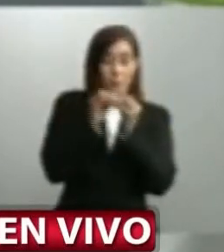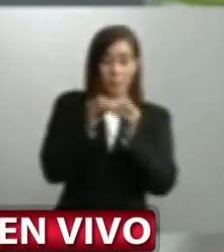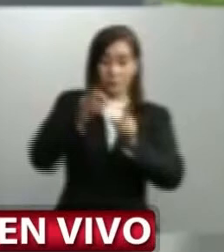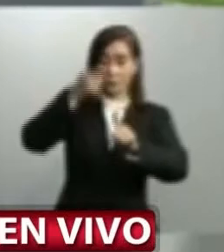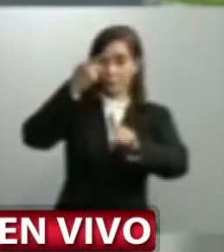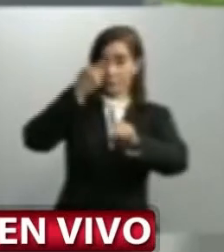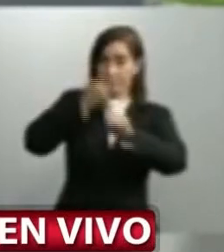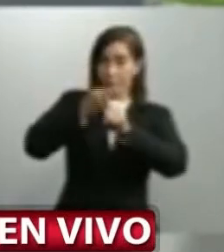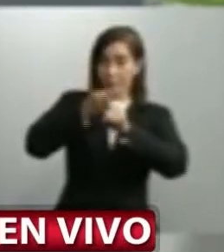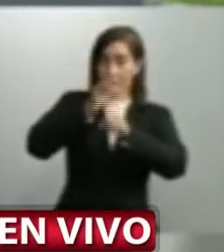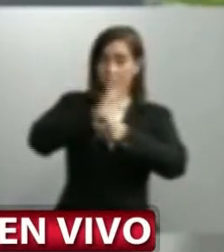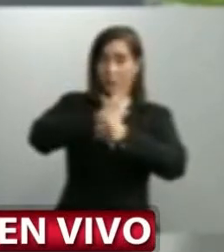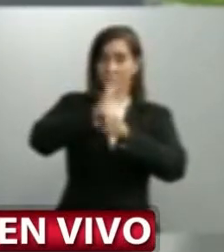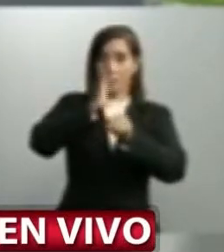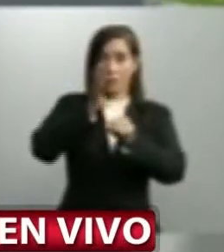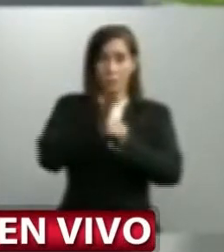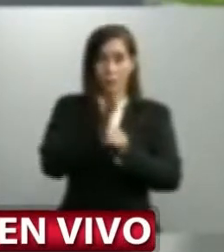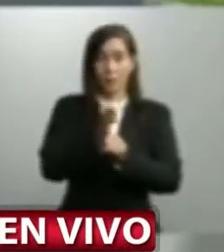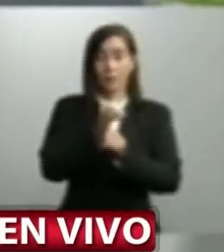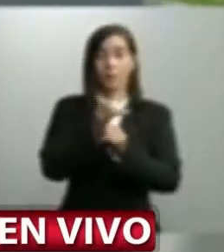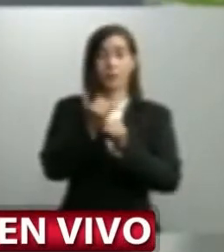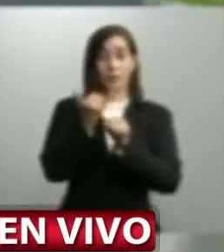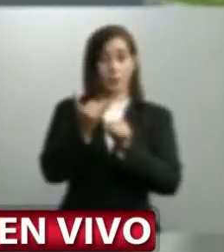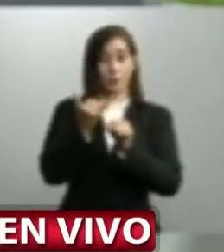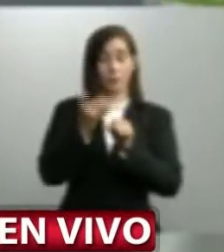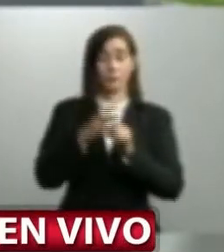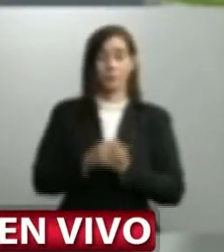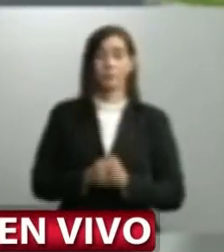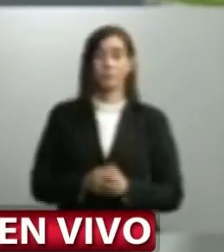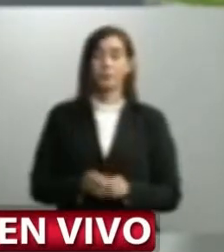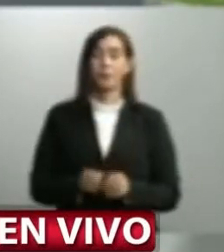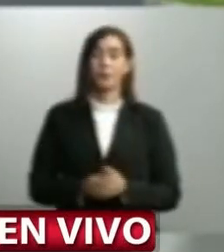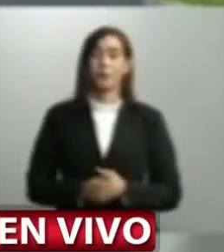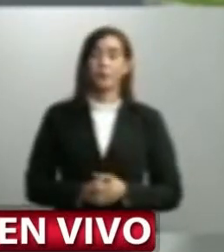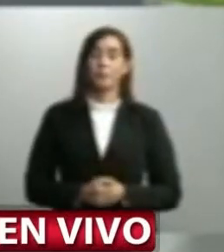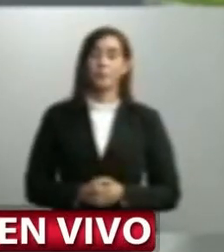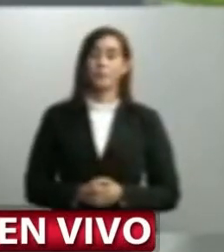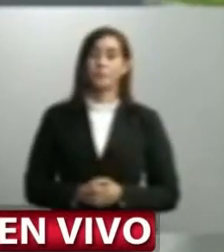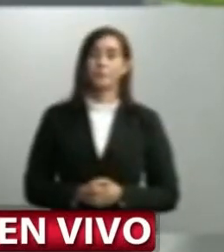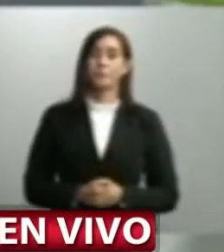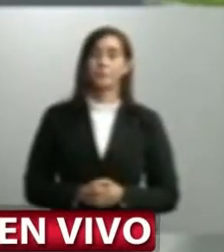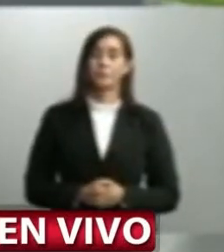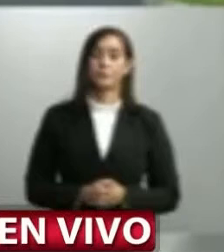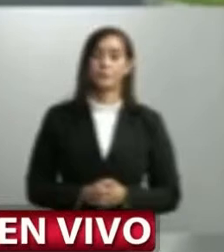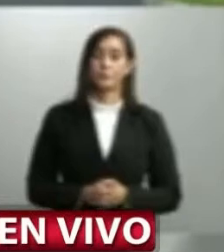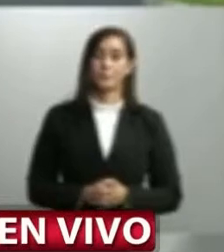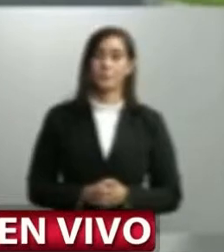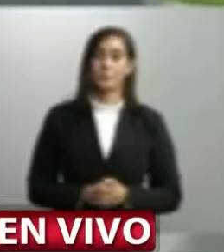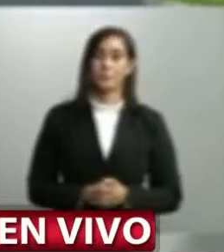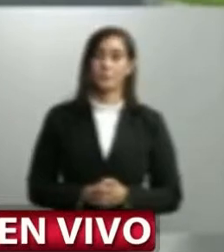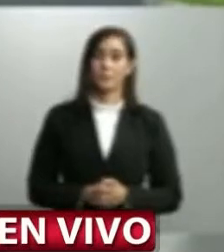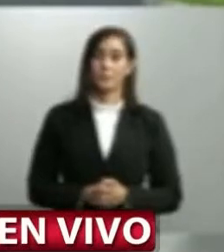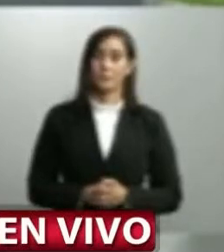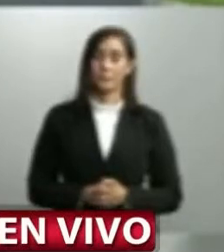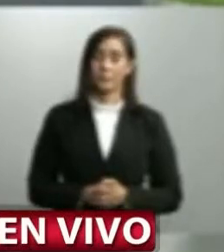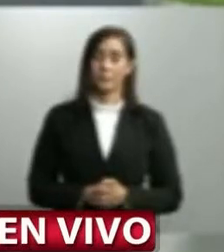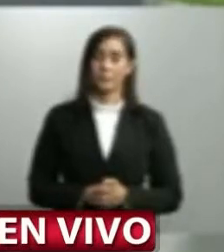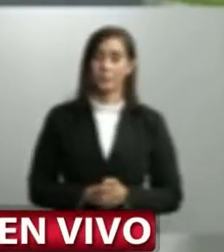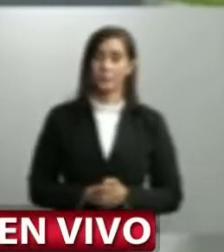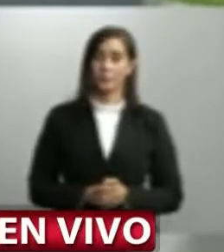expresando el número de casos que se están presentando. Y podemos señalar que